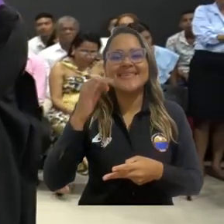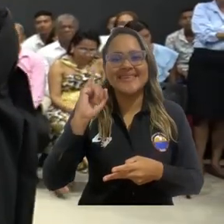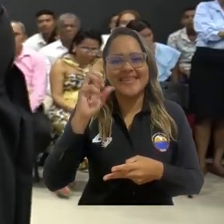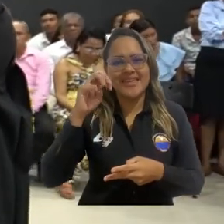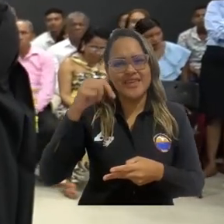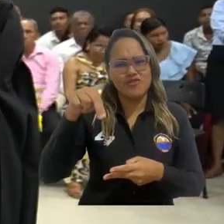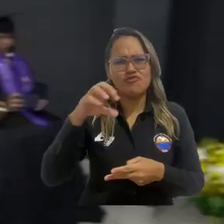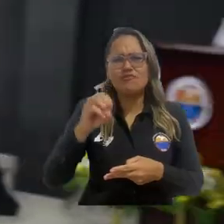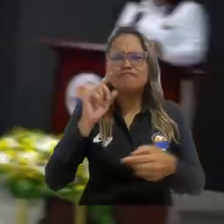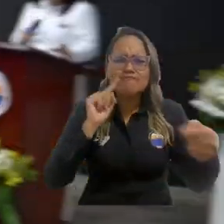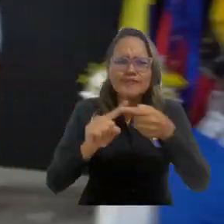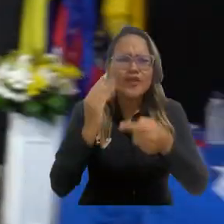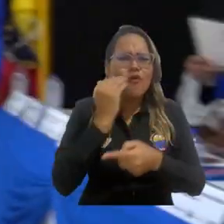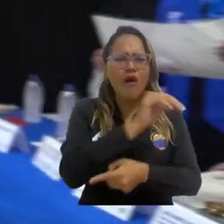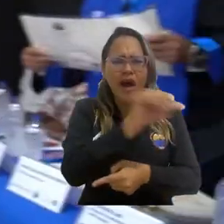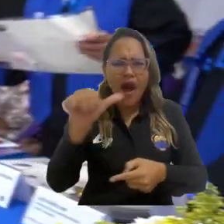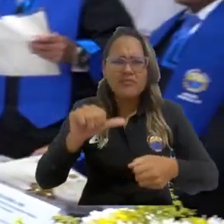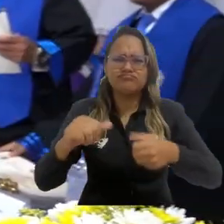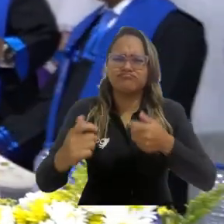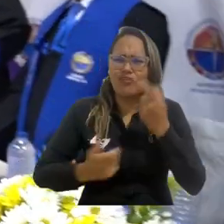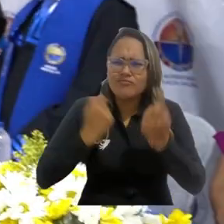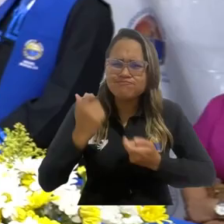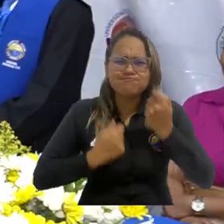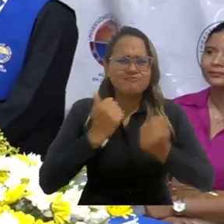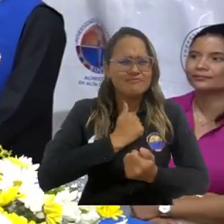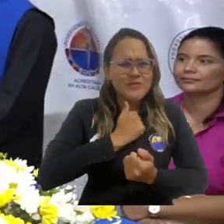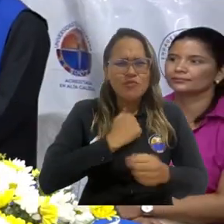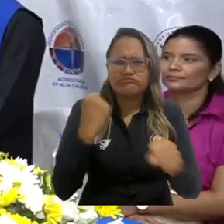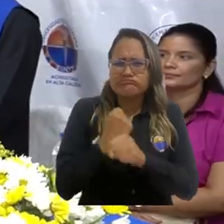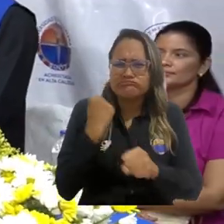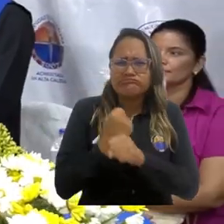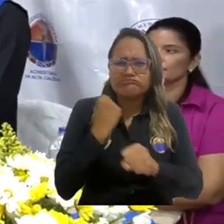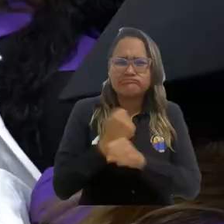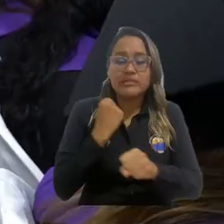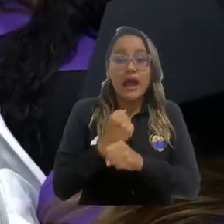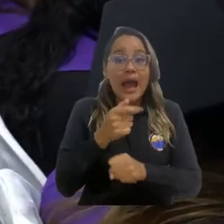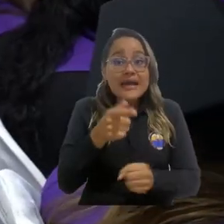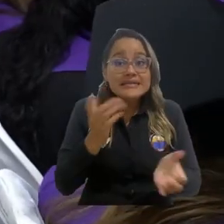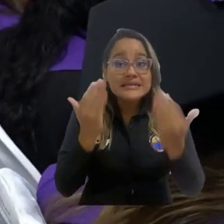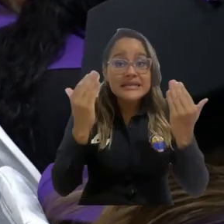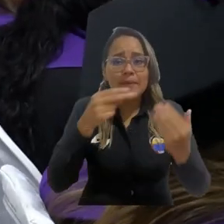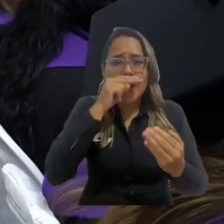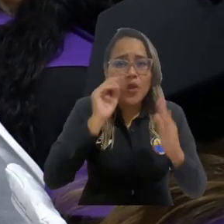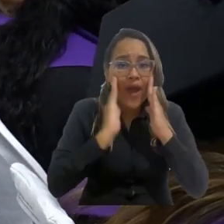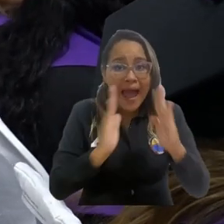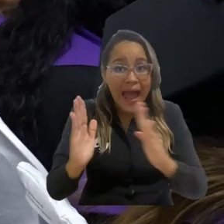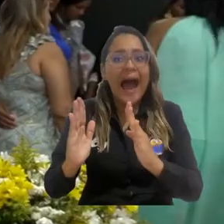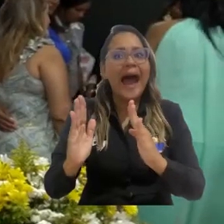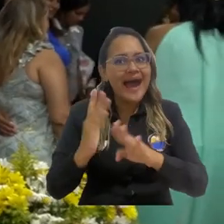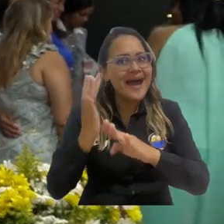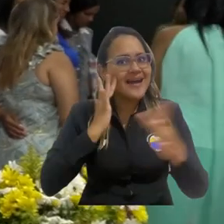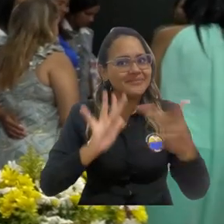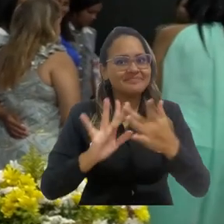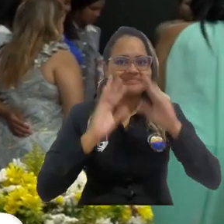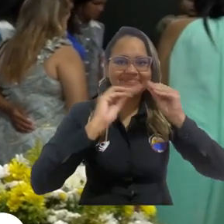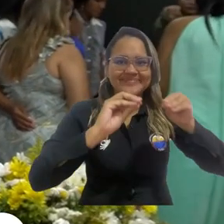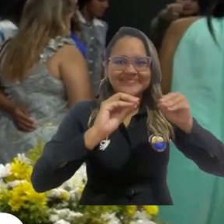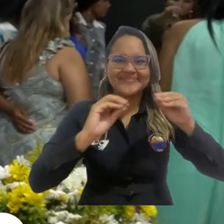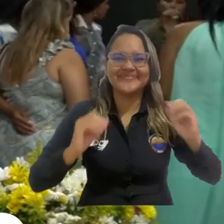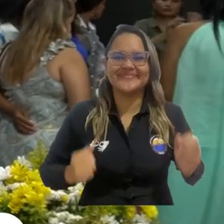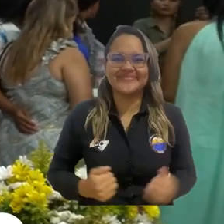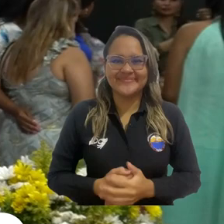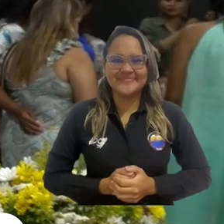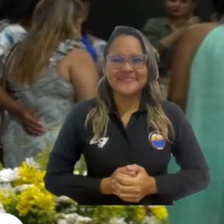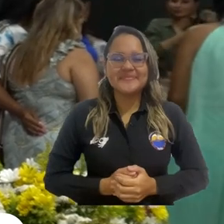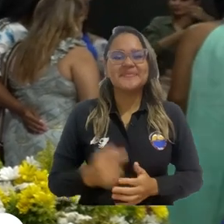de mujeres emprendedoras, quienes a lo largo de estos años han trabajado por la infancia en esta zona del departamento. Yo creo que nuevamente